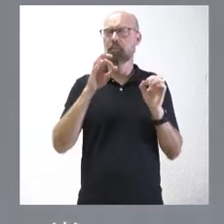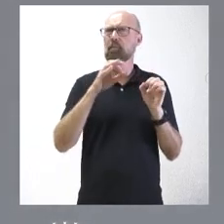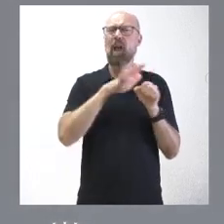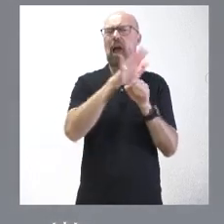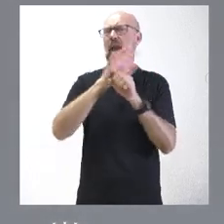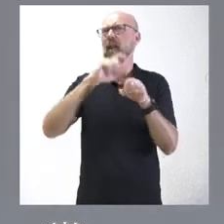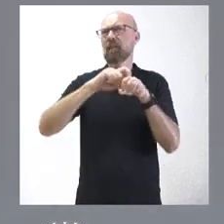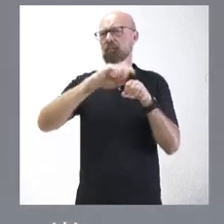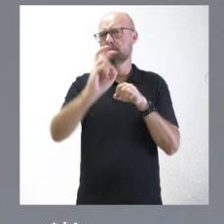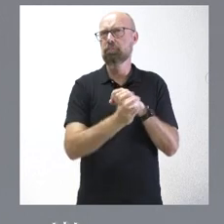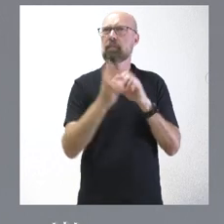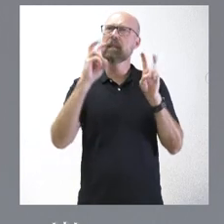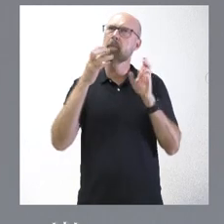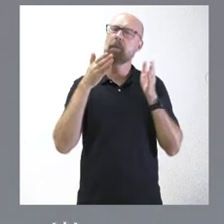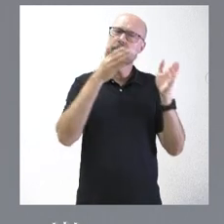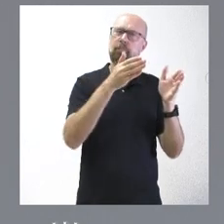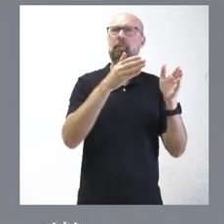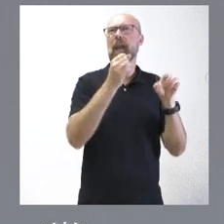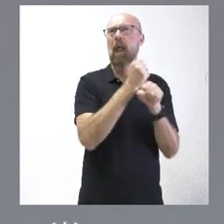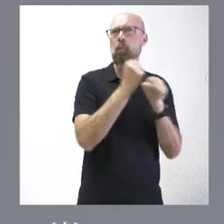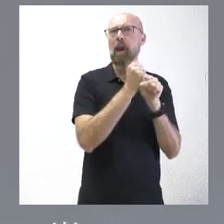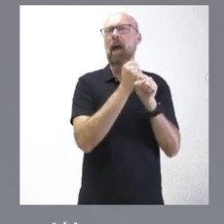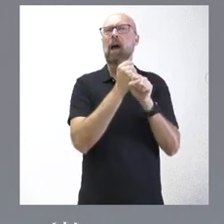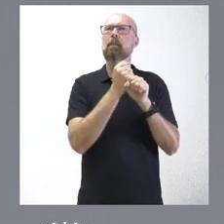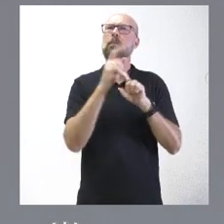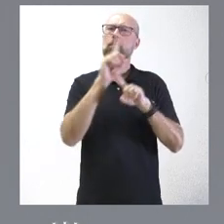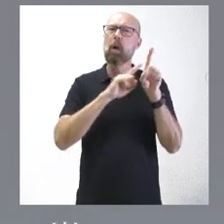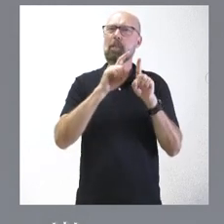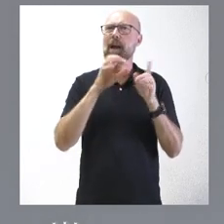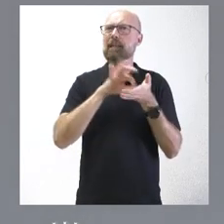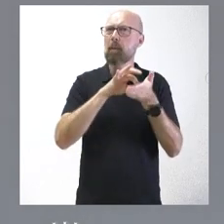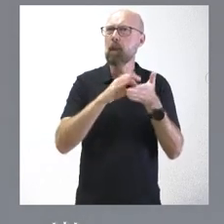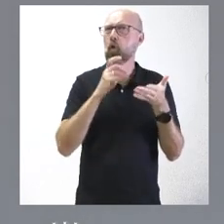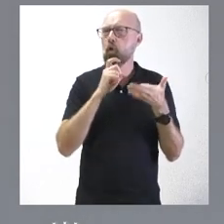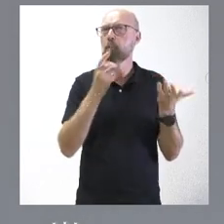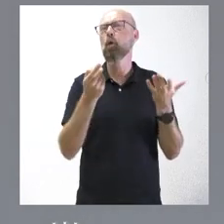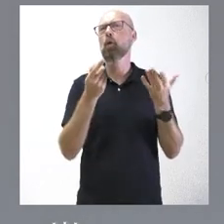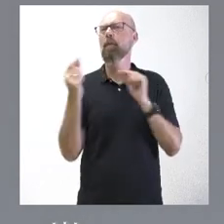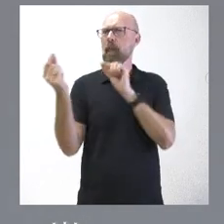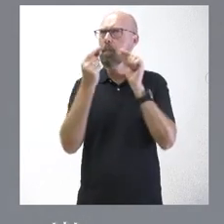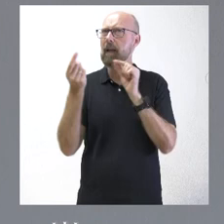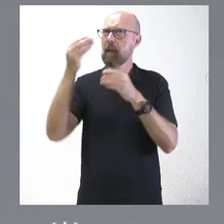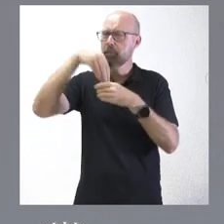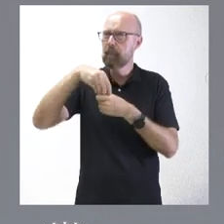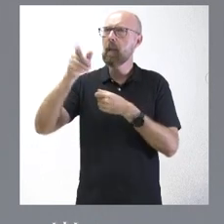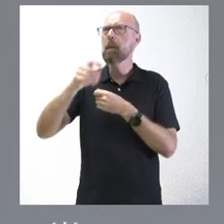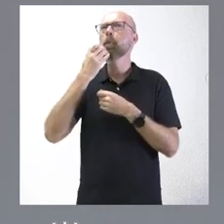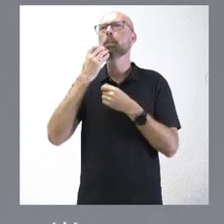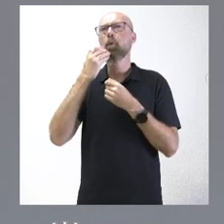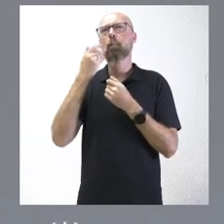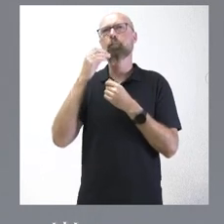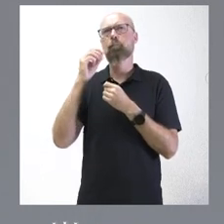la perspectiva laboral las entidades proveedoras de servicios Se debatió también se vio también la perspectiva de los colegios profesionales